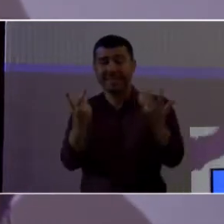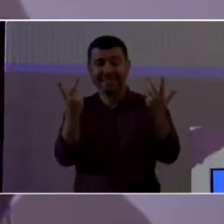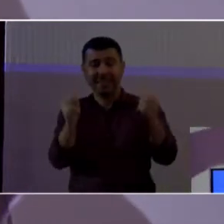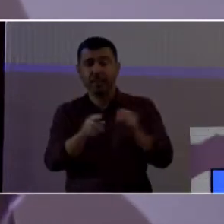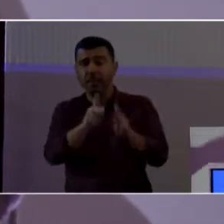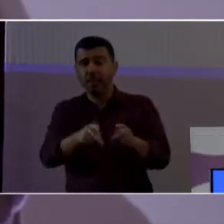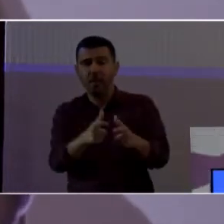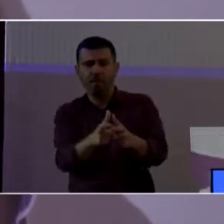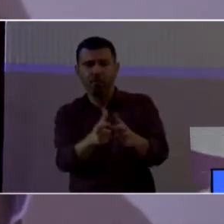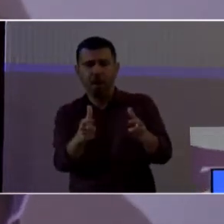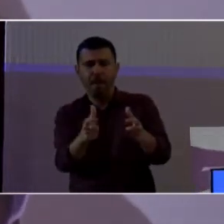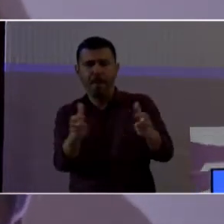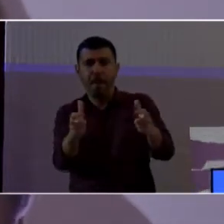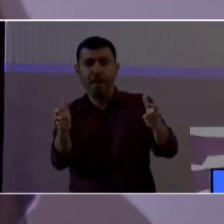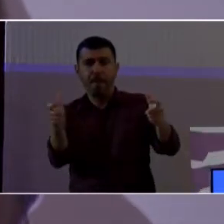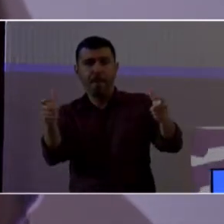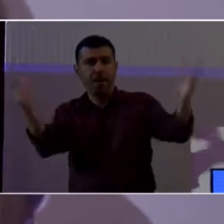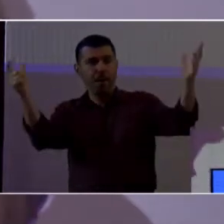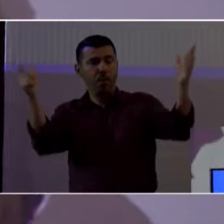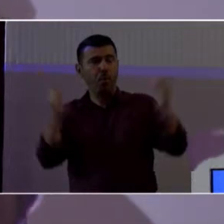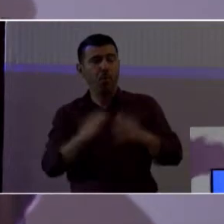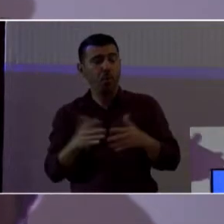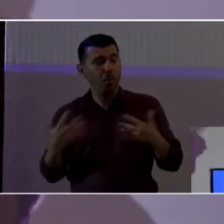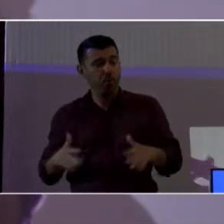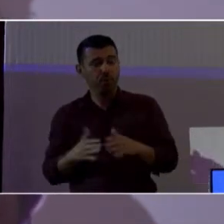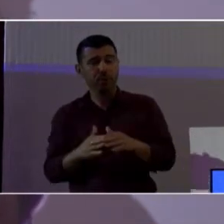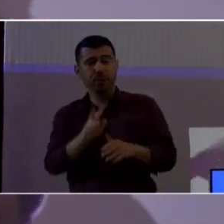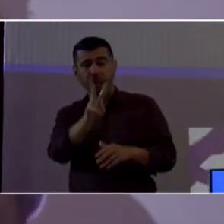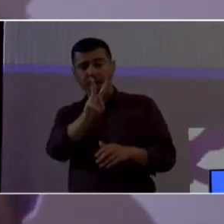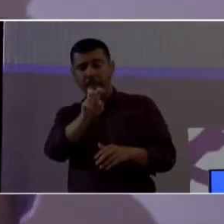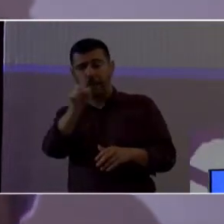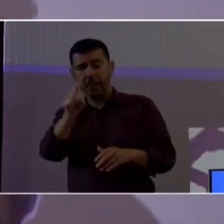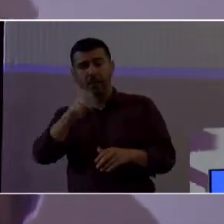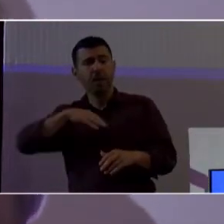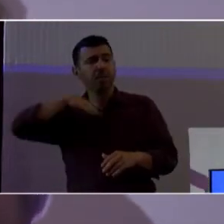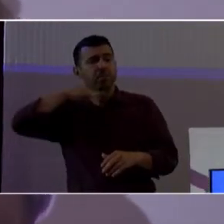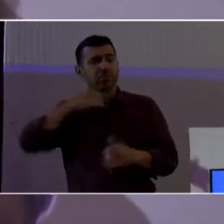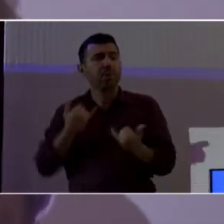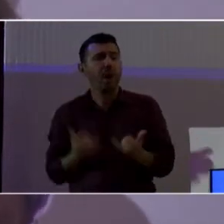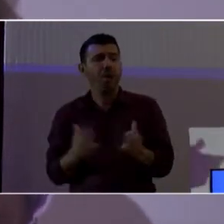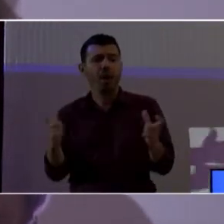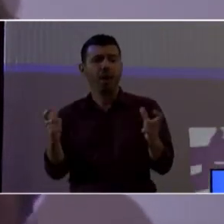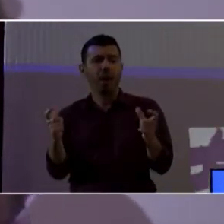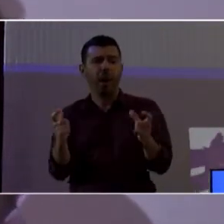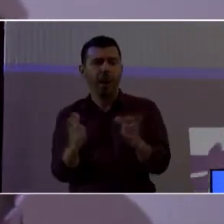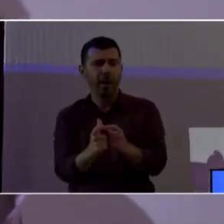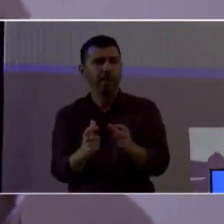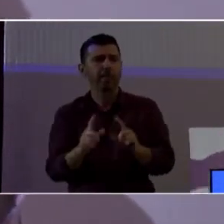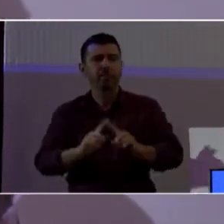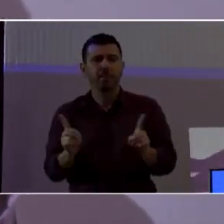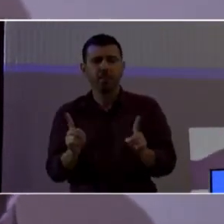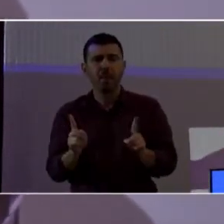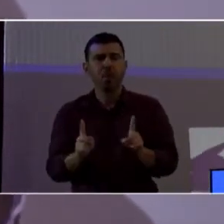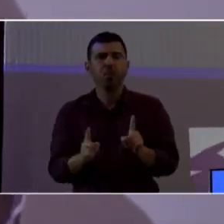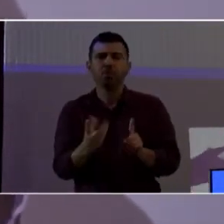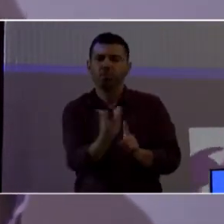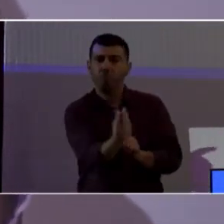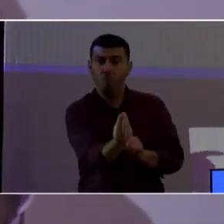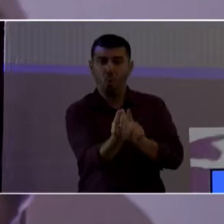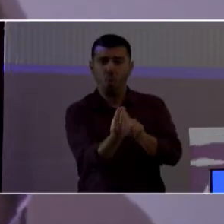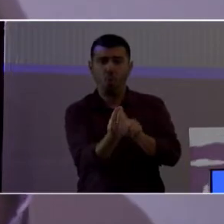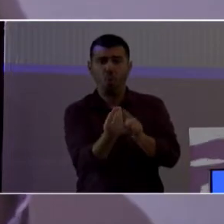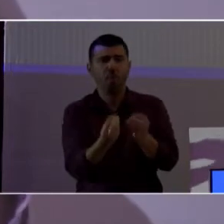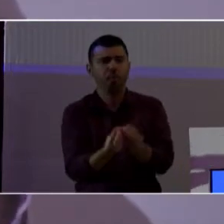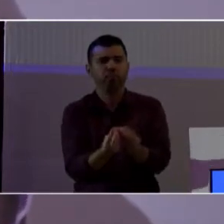quedamos con 26, que es la que hace parte ahora de la Asociación Más Arte Más Paz, donde es un grupo diverso